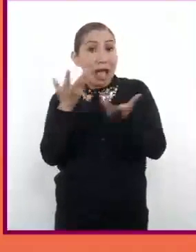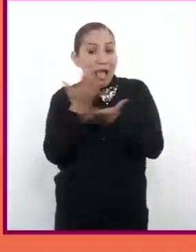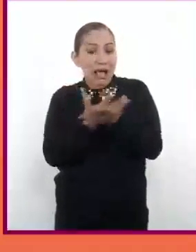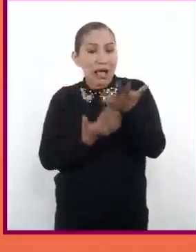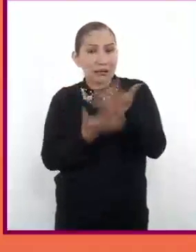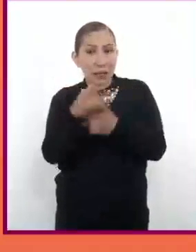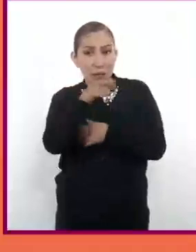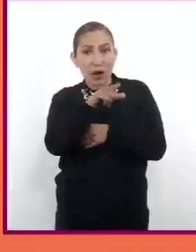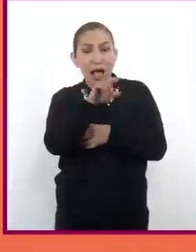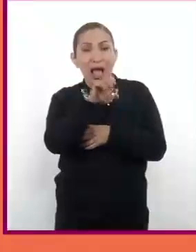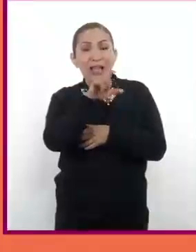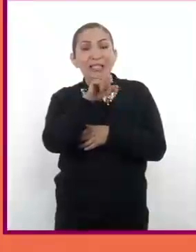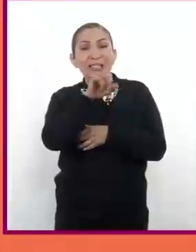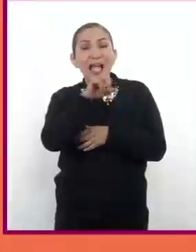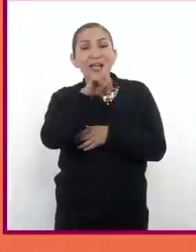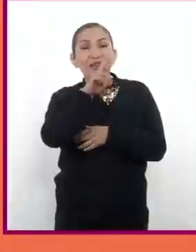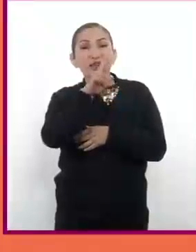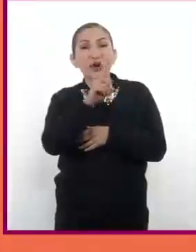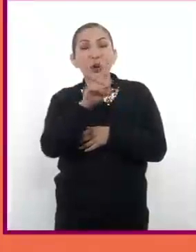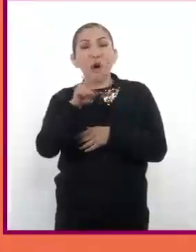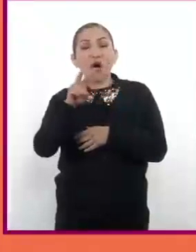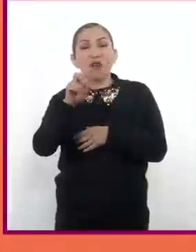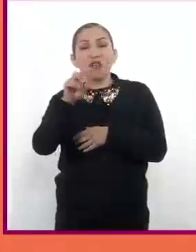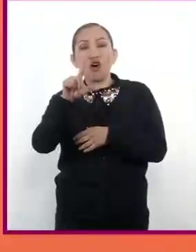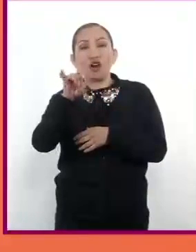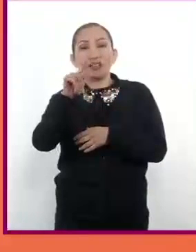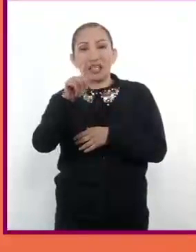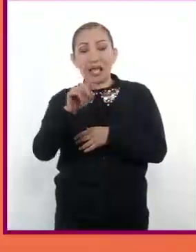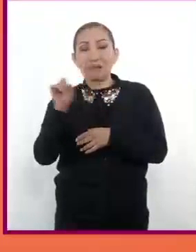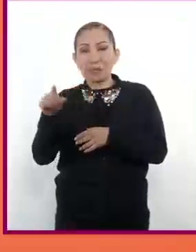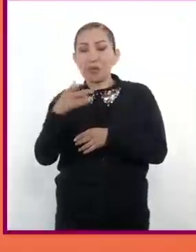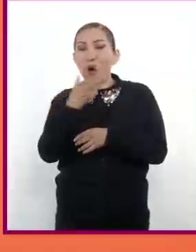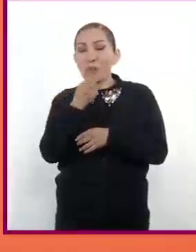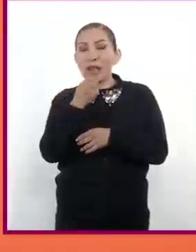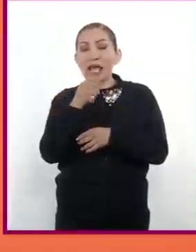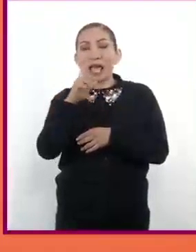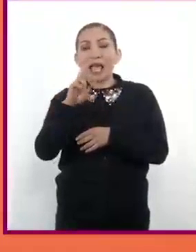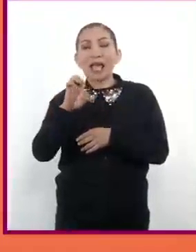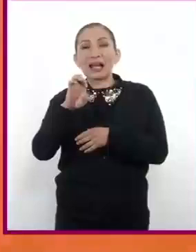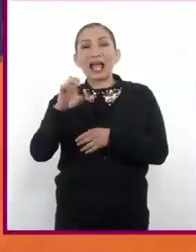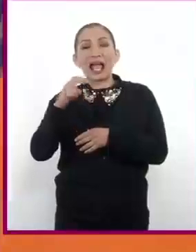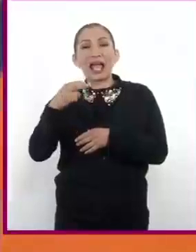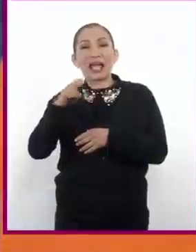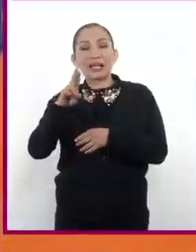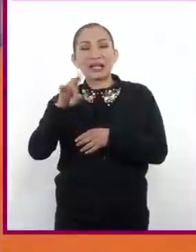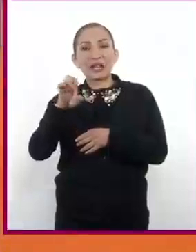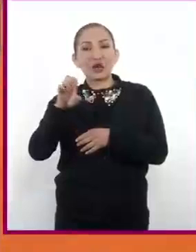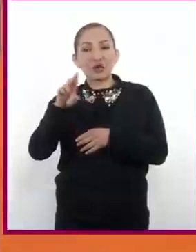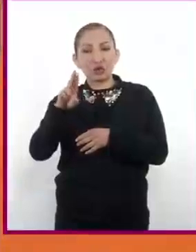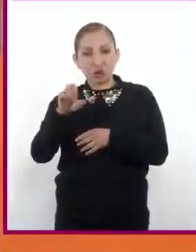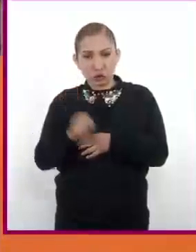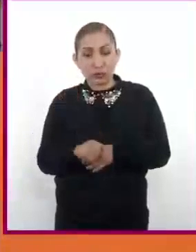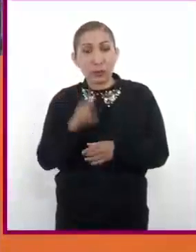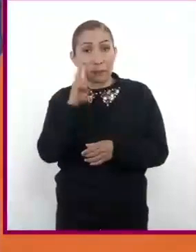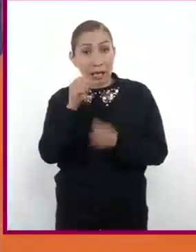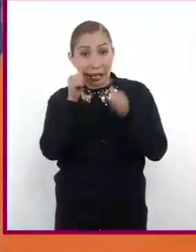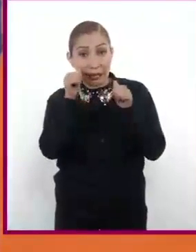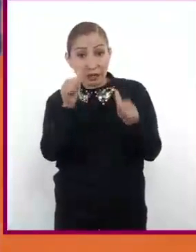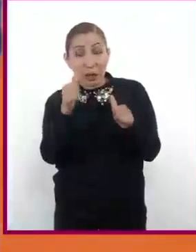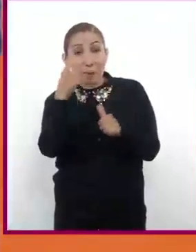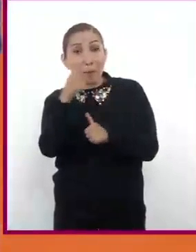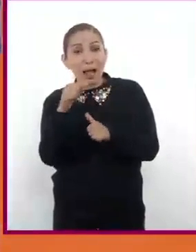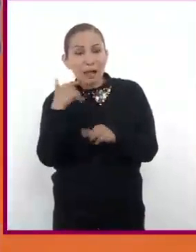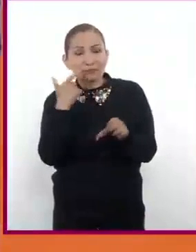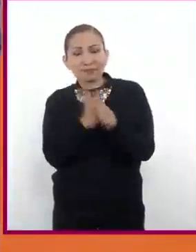realizados por Alessandro Volta y que fueron retomados por Svante Arrhenius en sus investigaciones. Observen con atención para